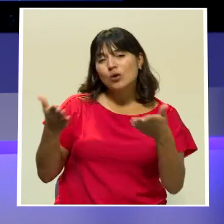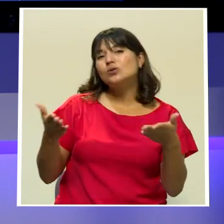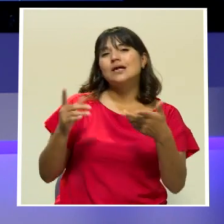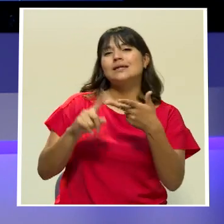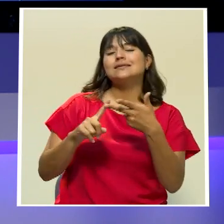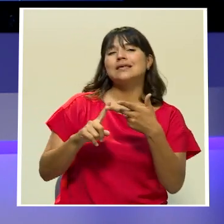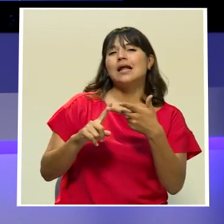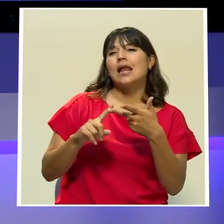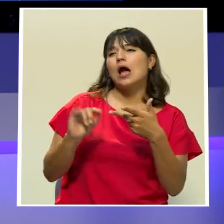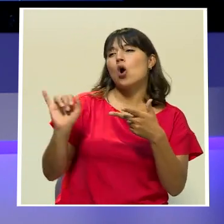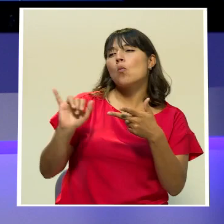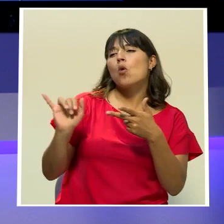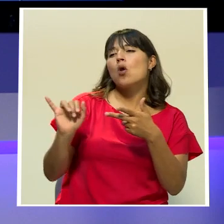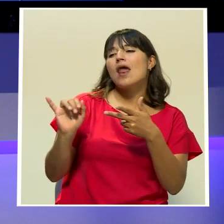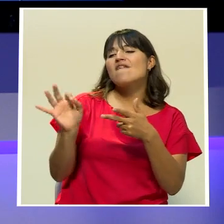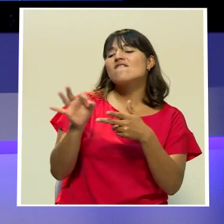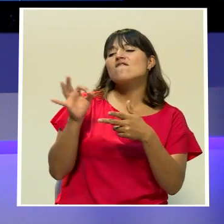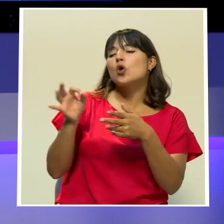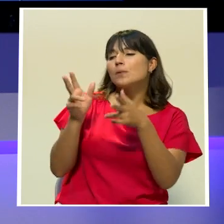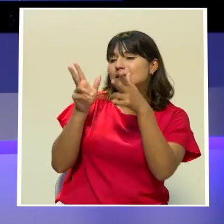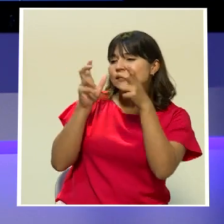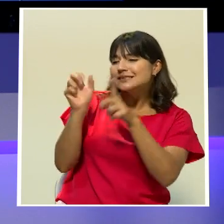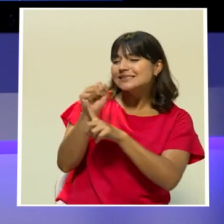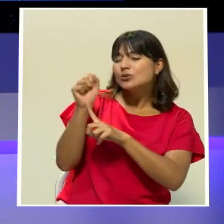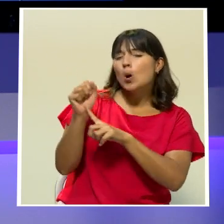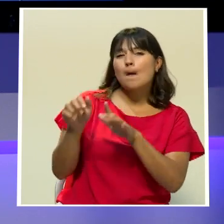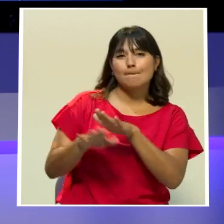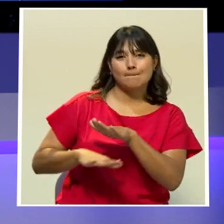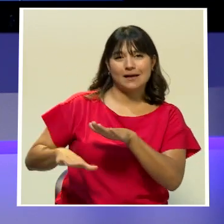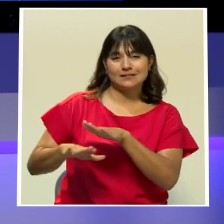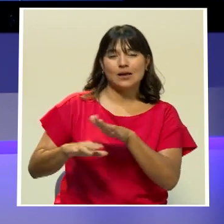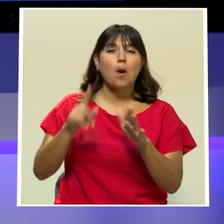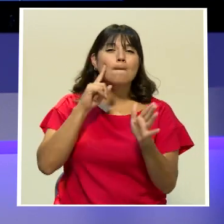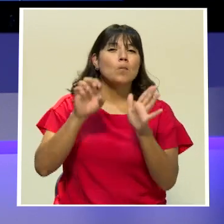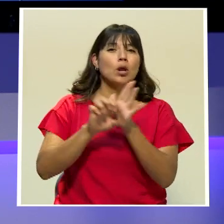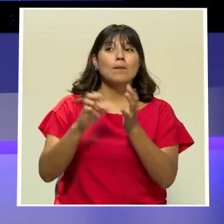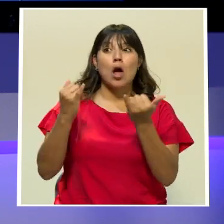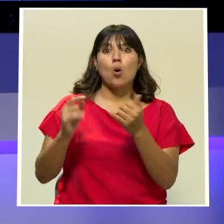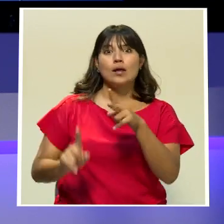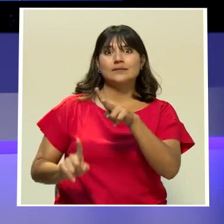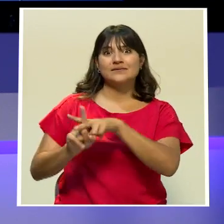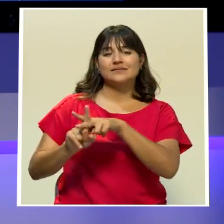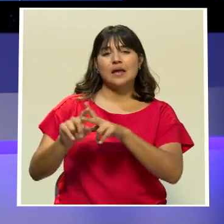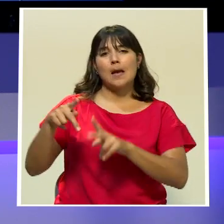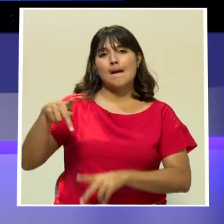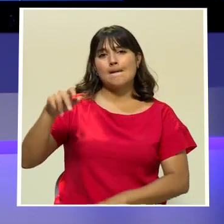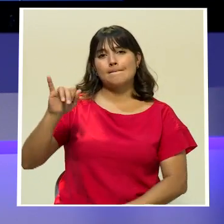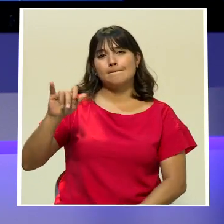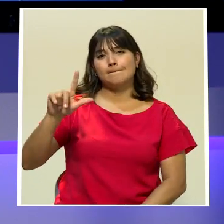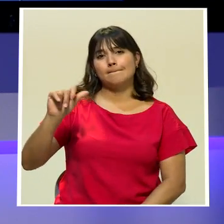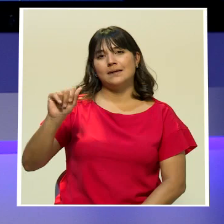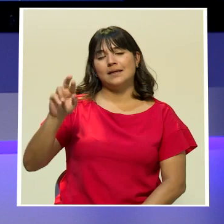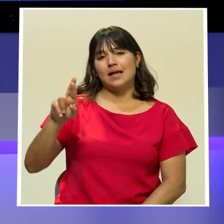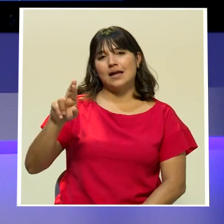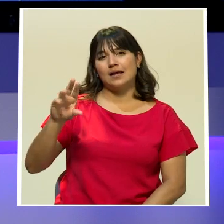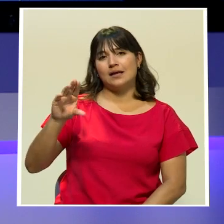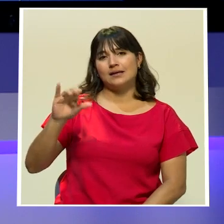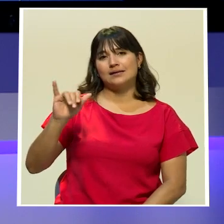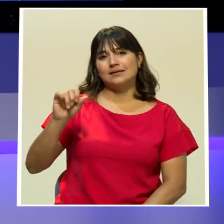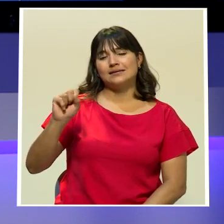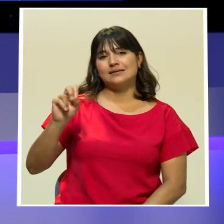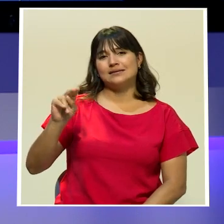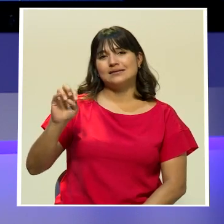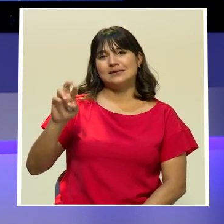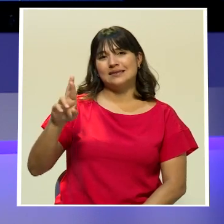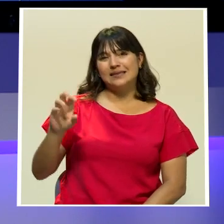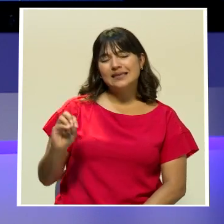primitiva. Yo, con todo respeto, la veo reflejada ahora en la reaparición de doña Pilar Cisneros. Esta recuperación